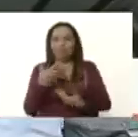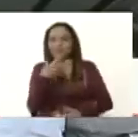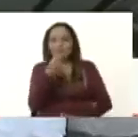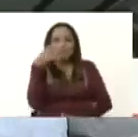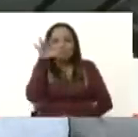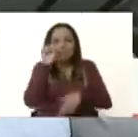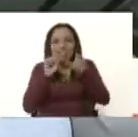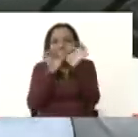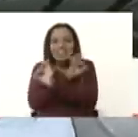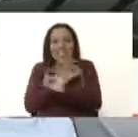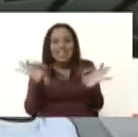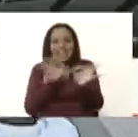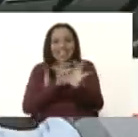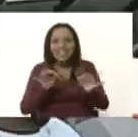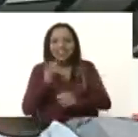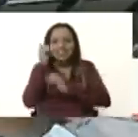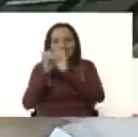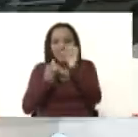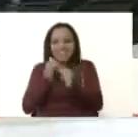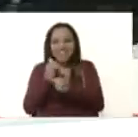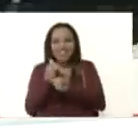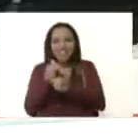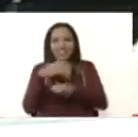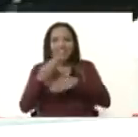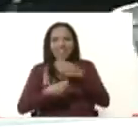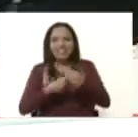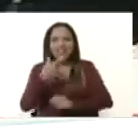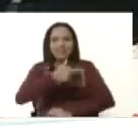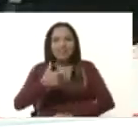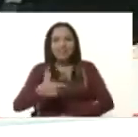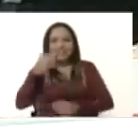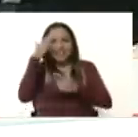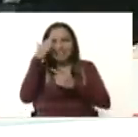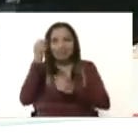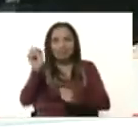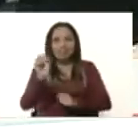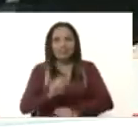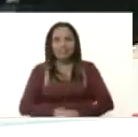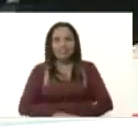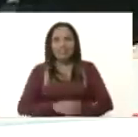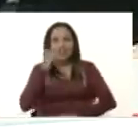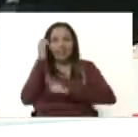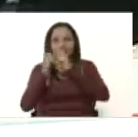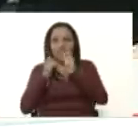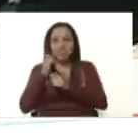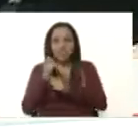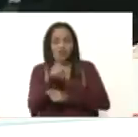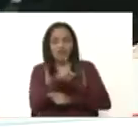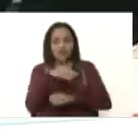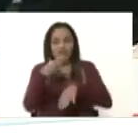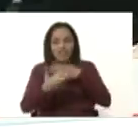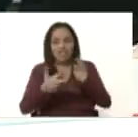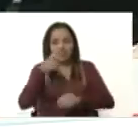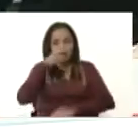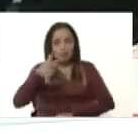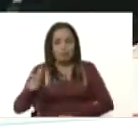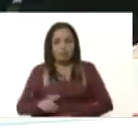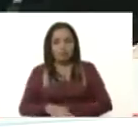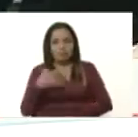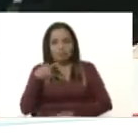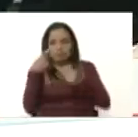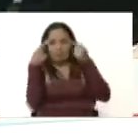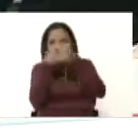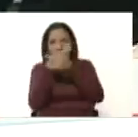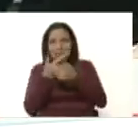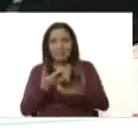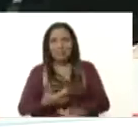entiende nada, nada. Es un video hecho de expertos para expertos. No es un video hecho para el pueblo. Quedé virolo, estoy virolo.